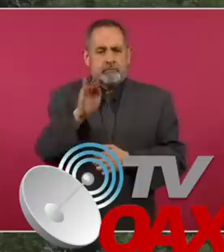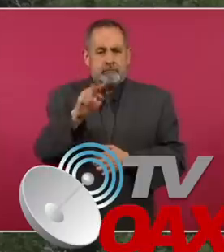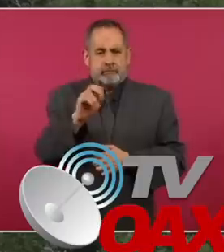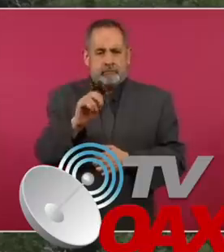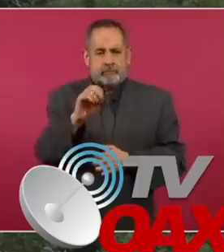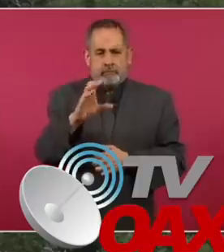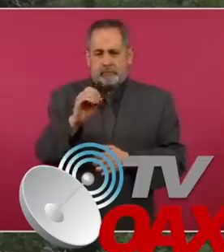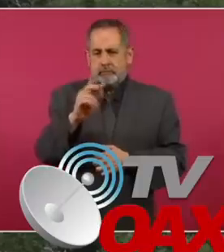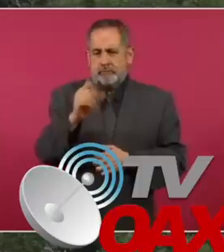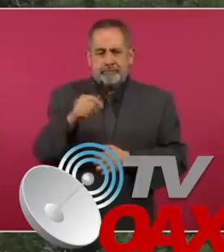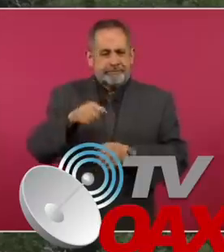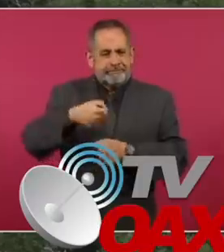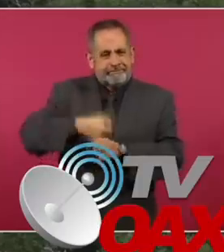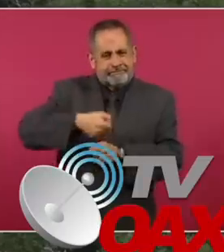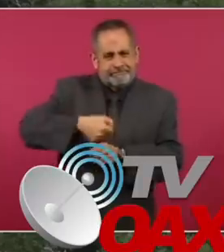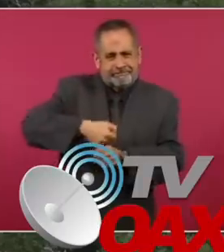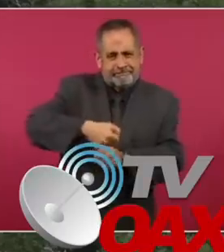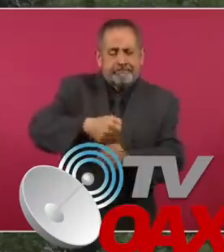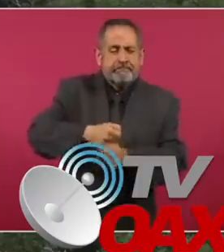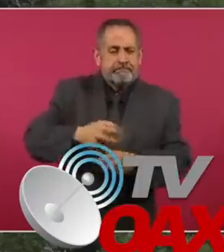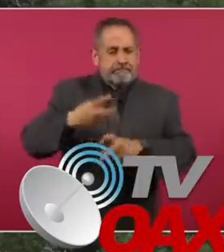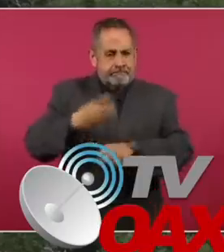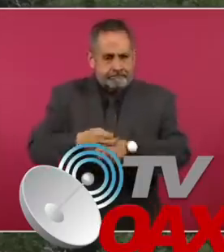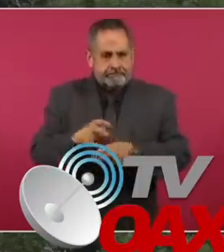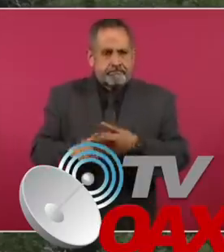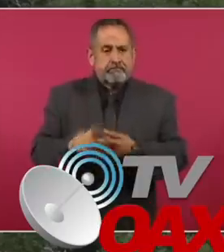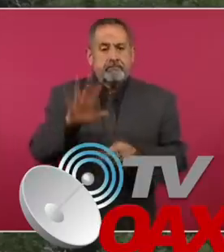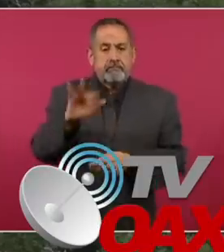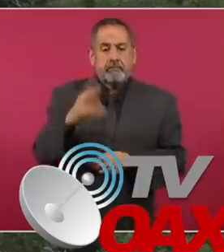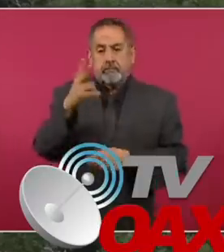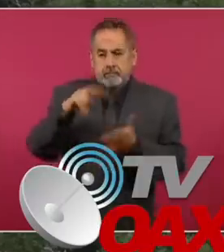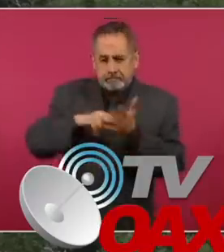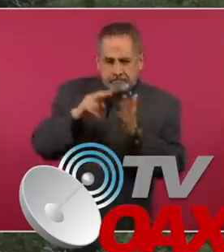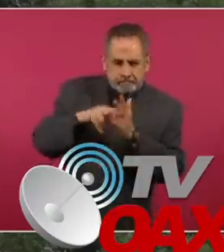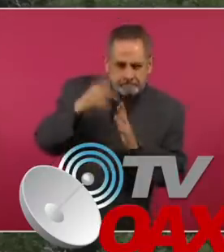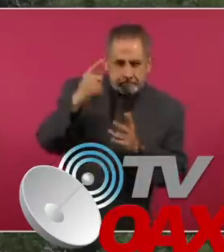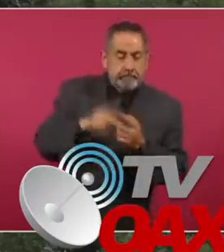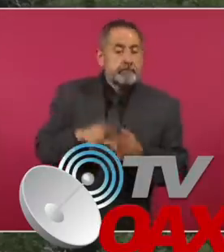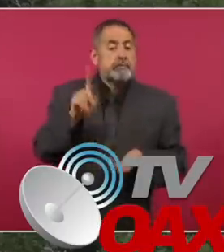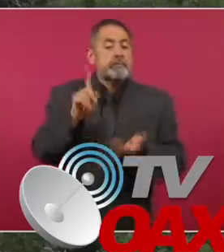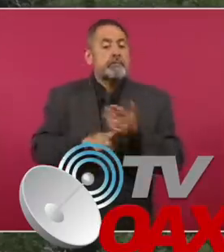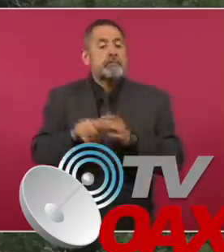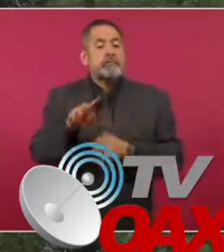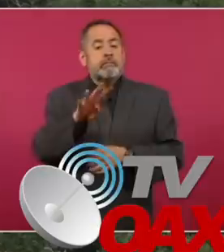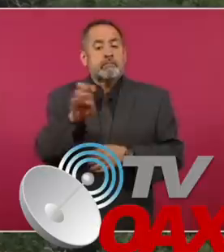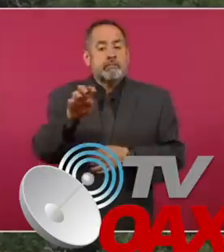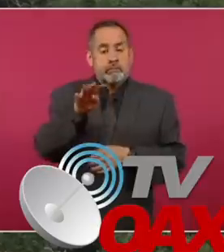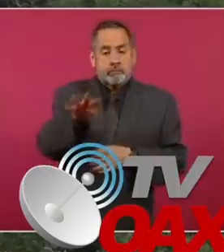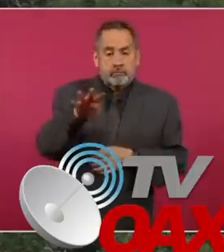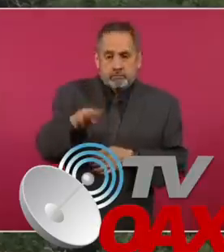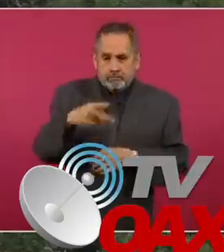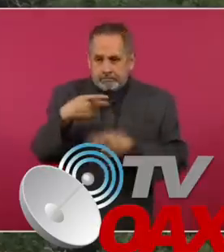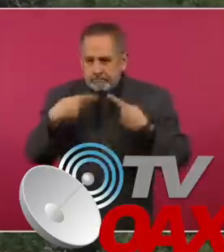vibrocompactadores, ya 52 ingenieros y más de 1.400 trabajadores en sitio de trabajos directos.